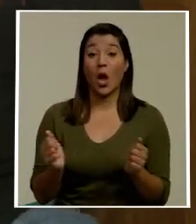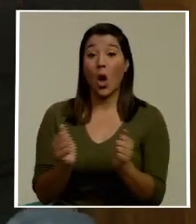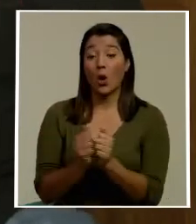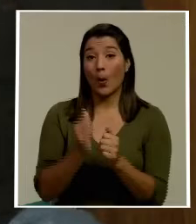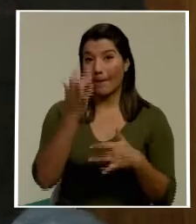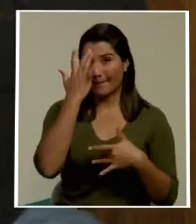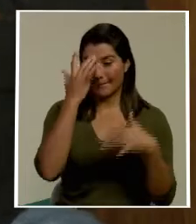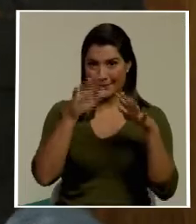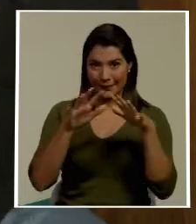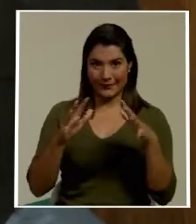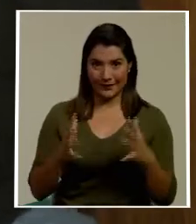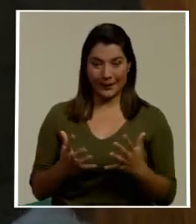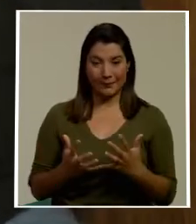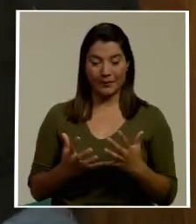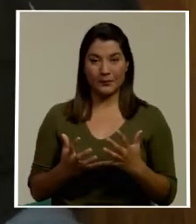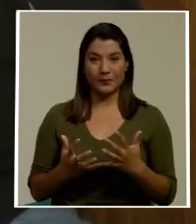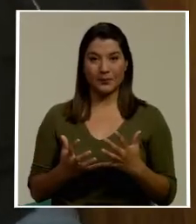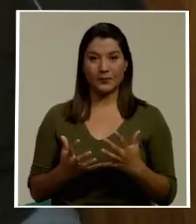pandemia.